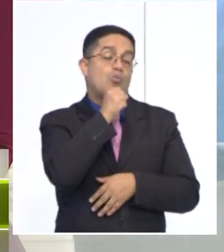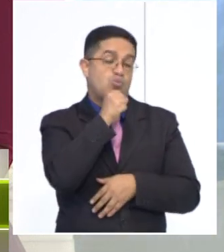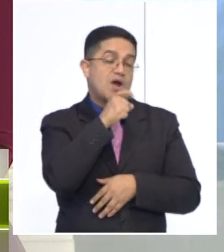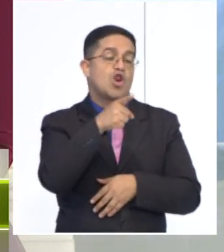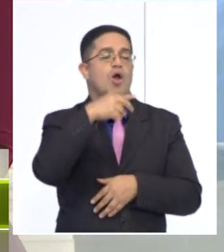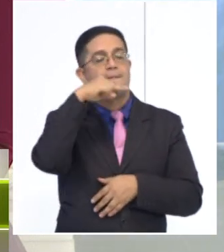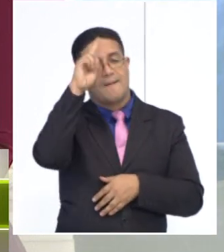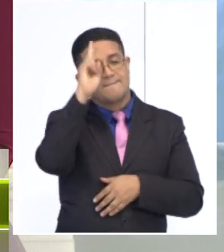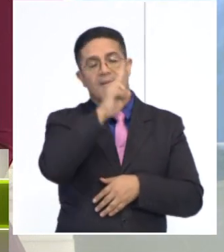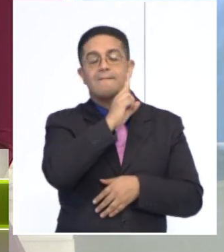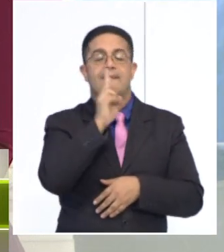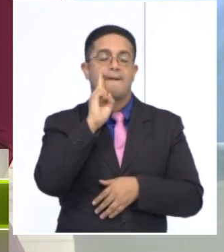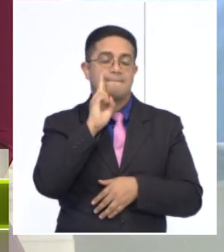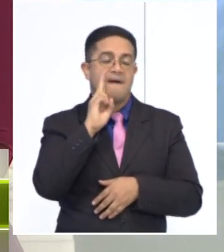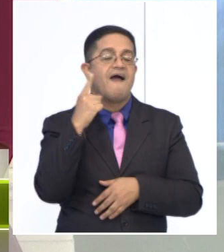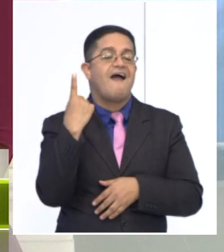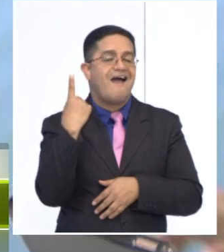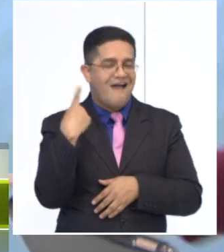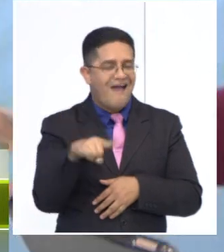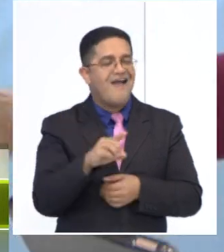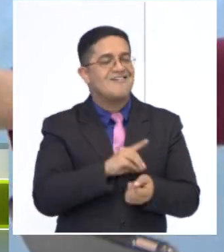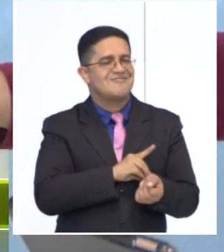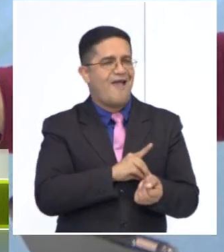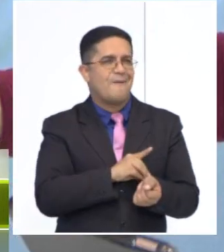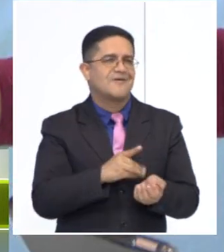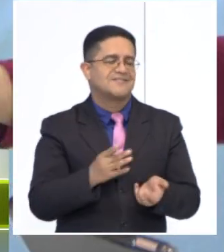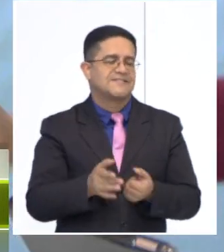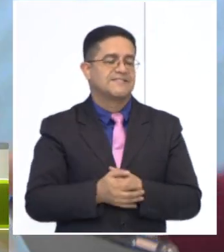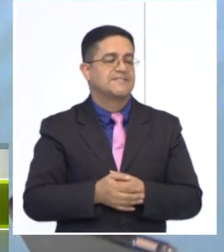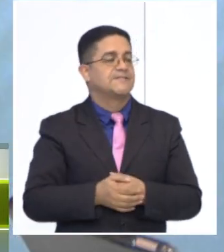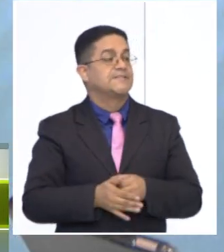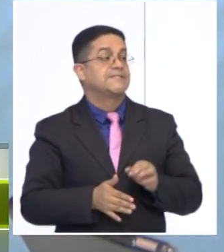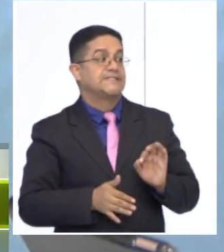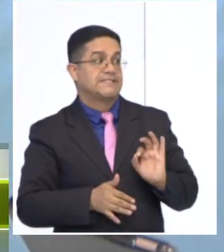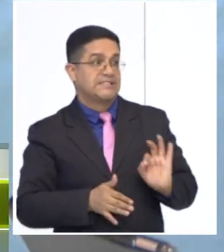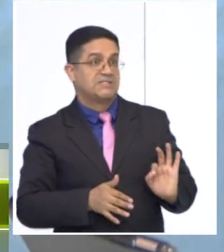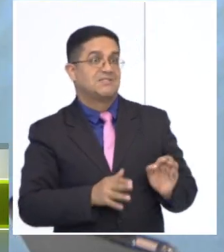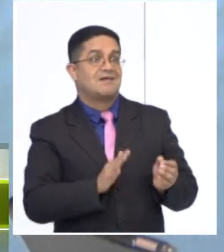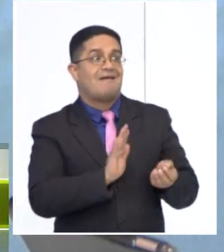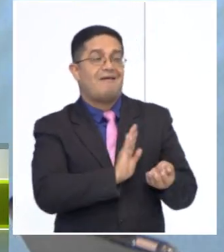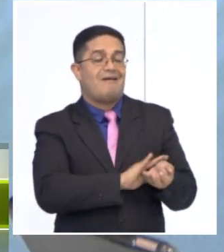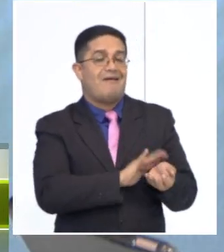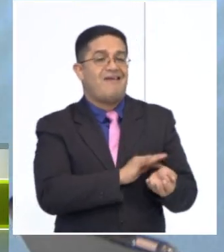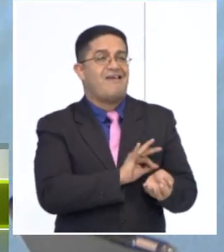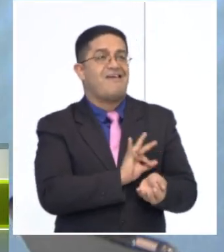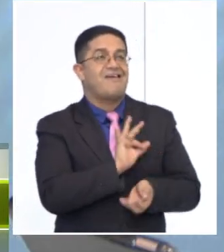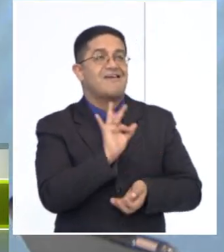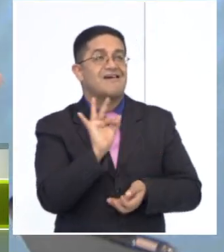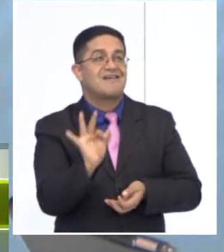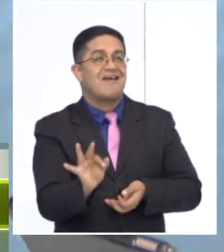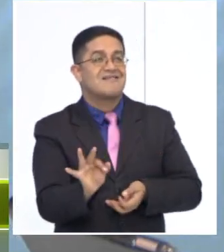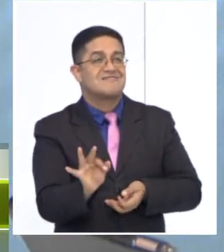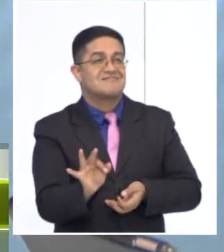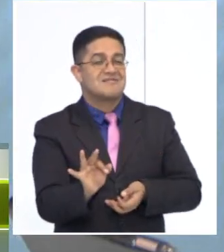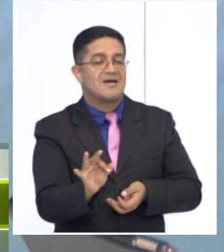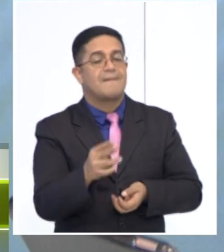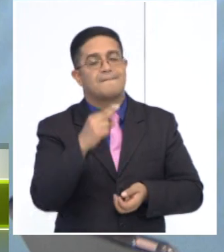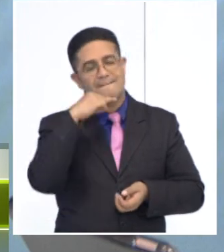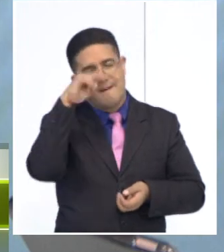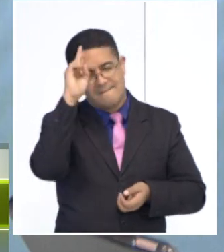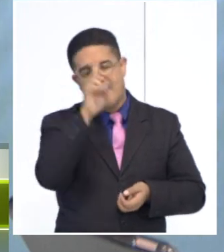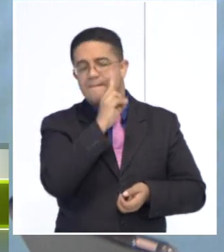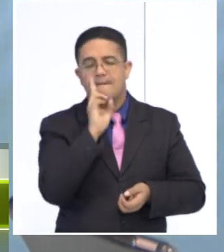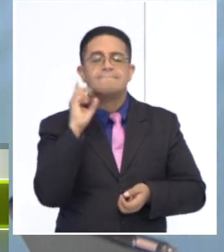diabéticos, pero ella no lo es? Bueno, la herencia va a ser, tu papá y tu mamá